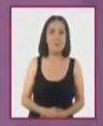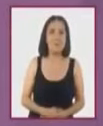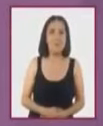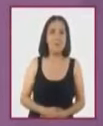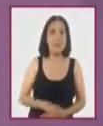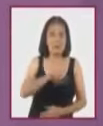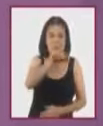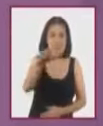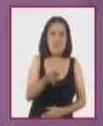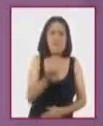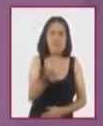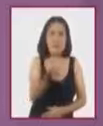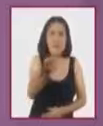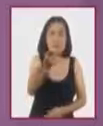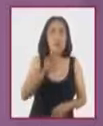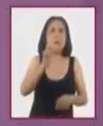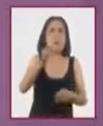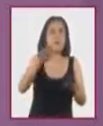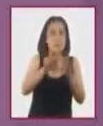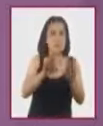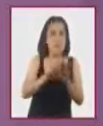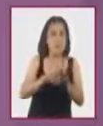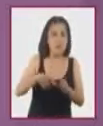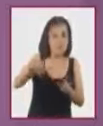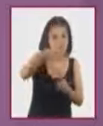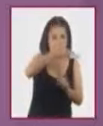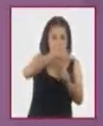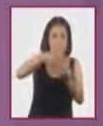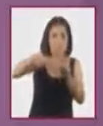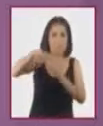¿Se han preguntado si todo lo que nos rodea se mueve?